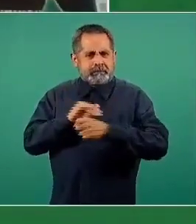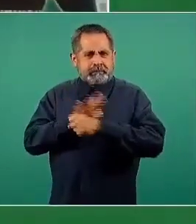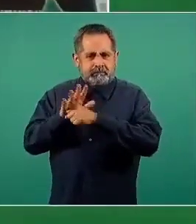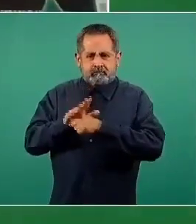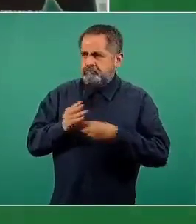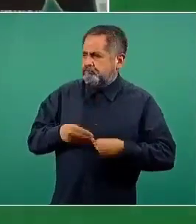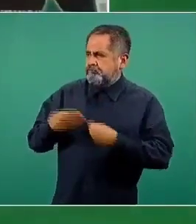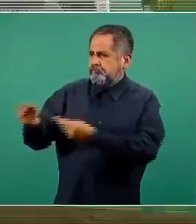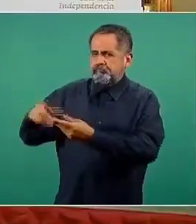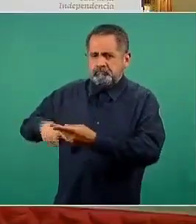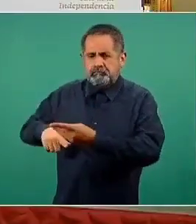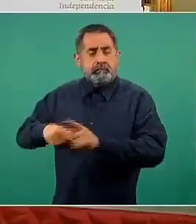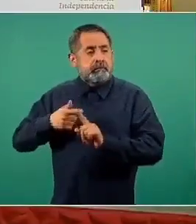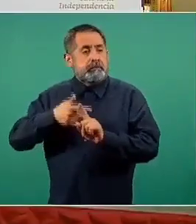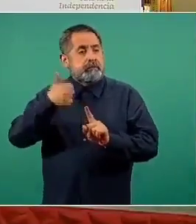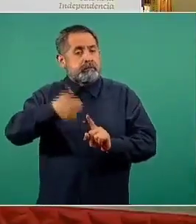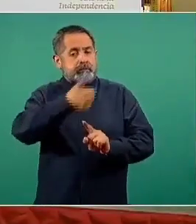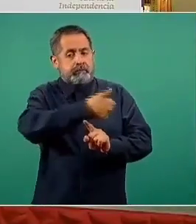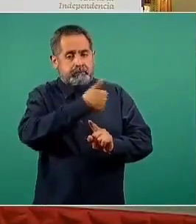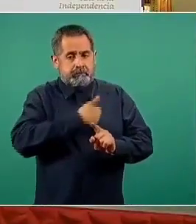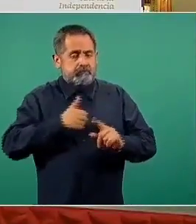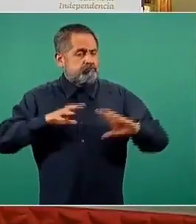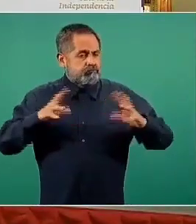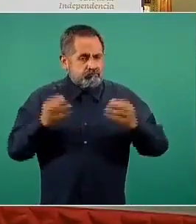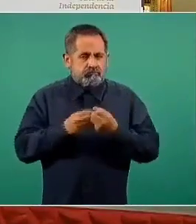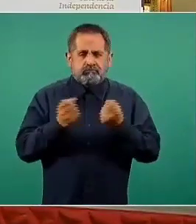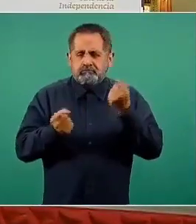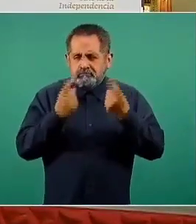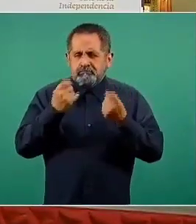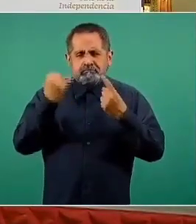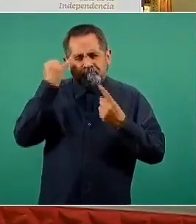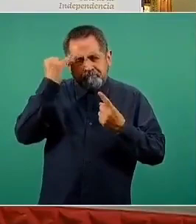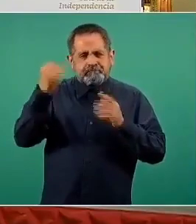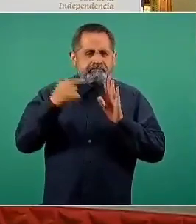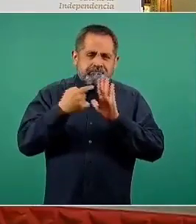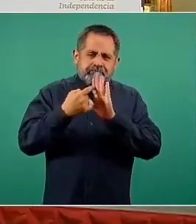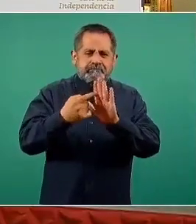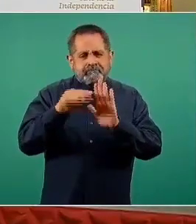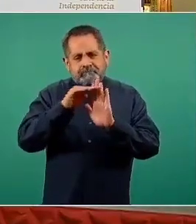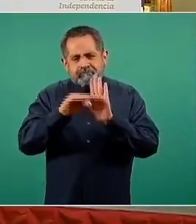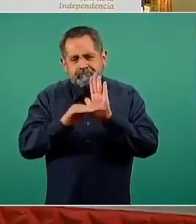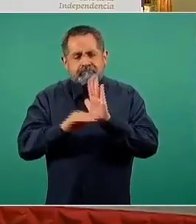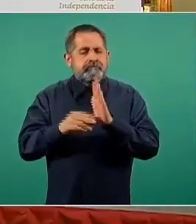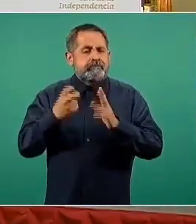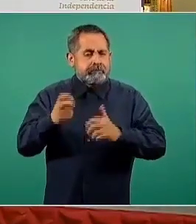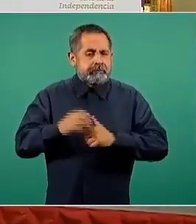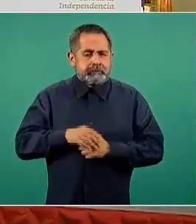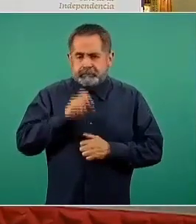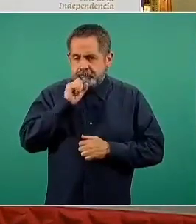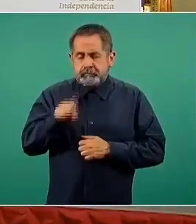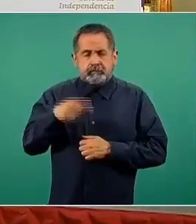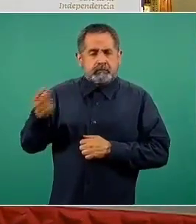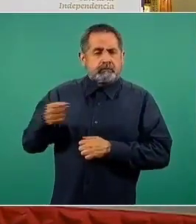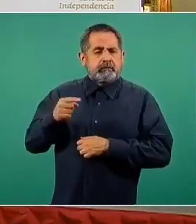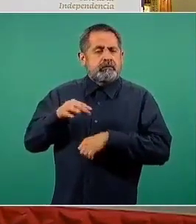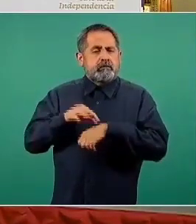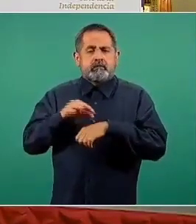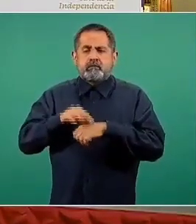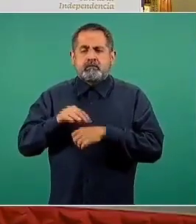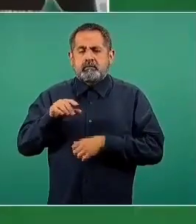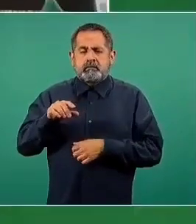mis colegas, cada uno de ellos presentará algunas de estas acciones, y la doctora